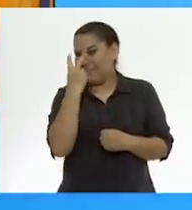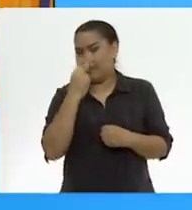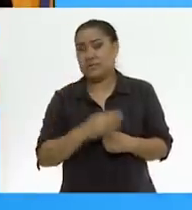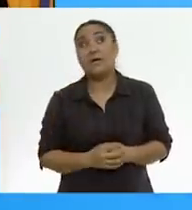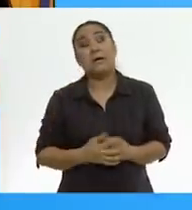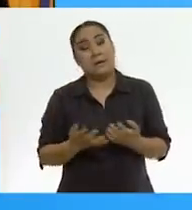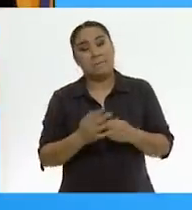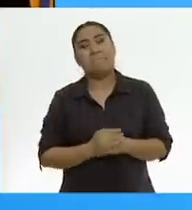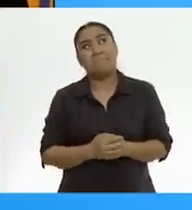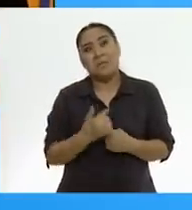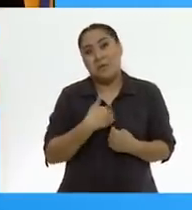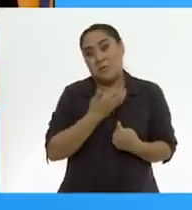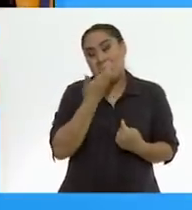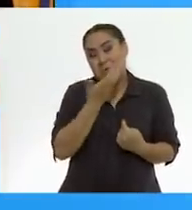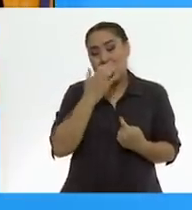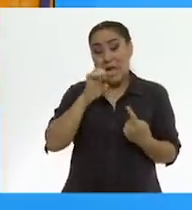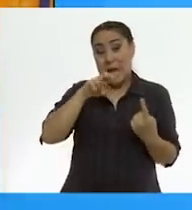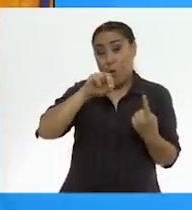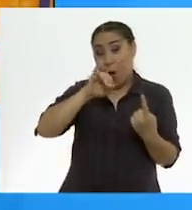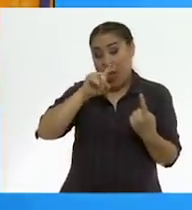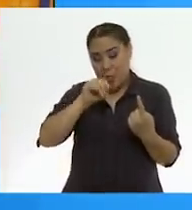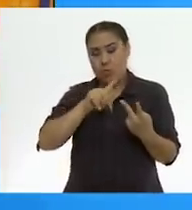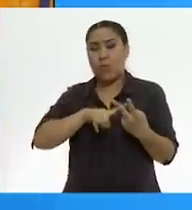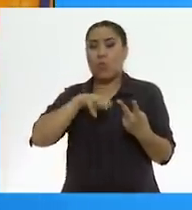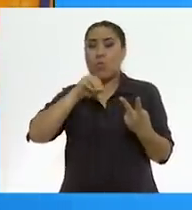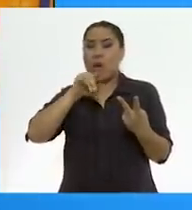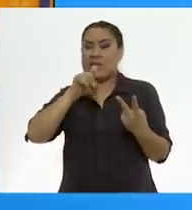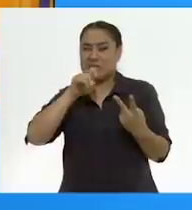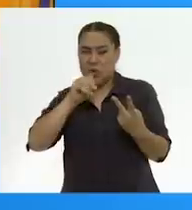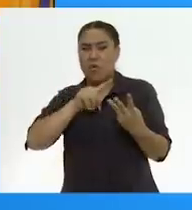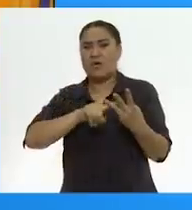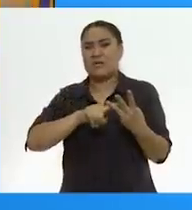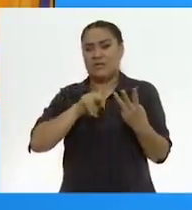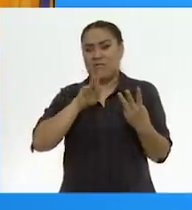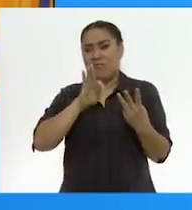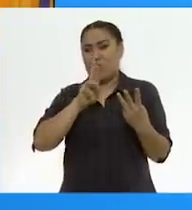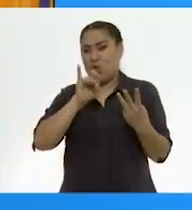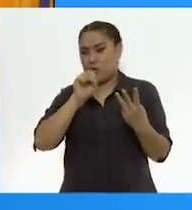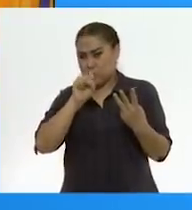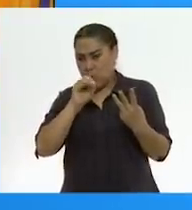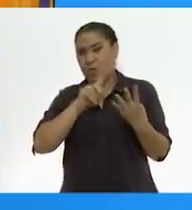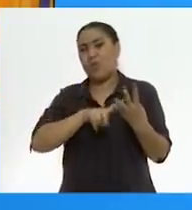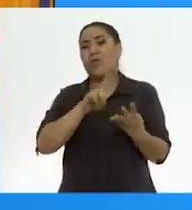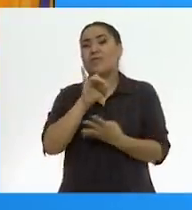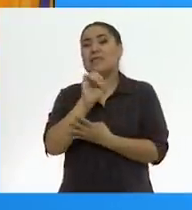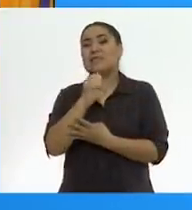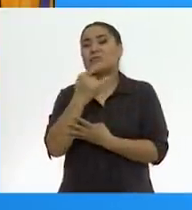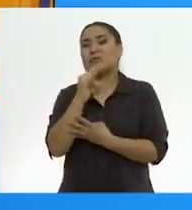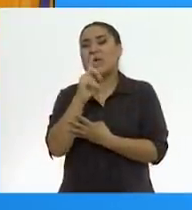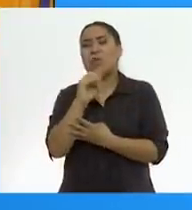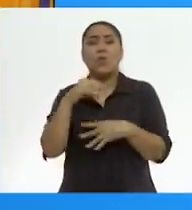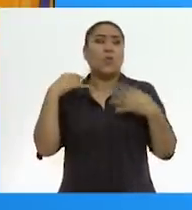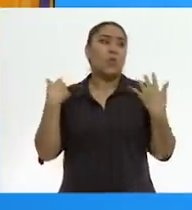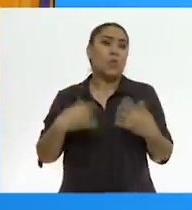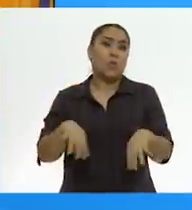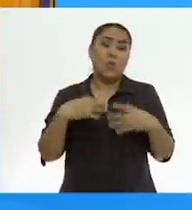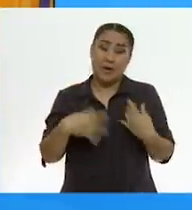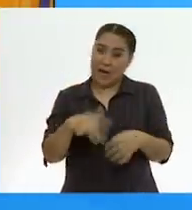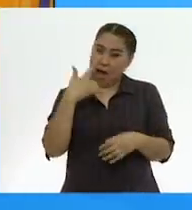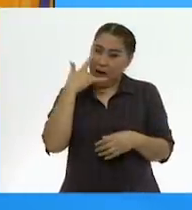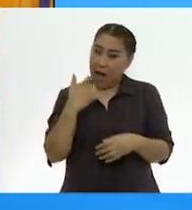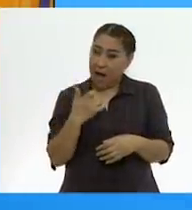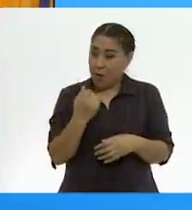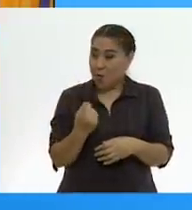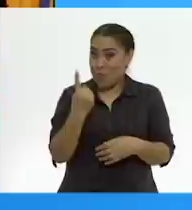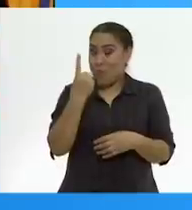Yo digo enojado, molesto, furioso o disgustado. ¡Uy! ¿Cuántas palabras para expresar algo que